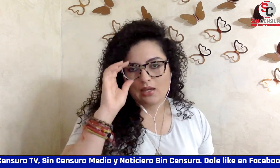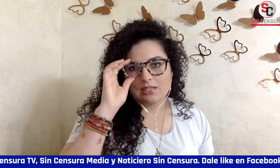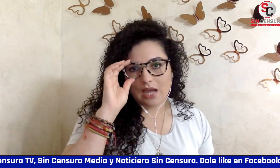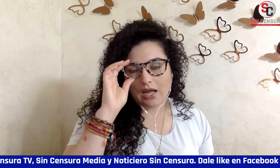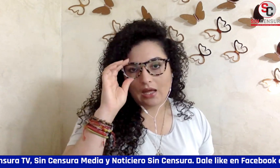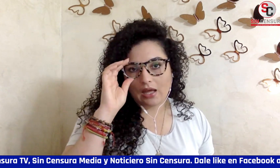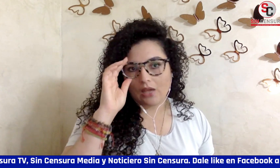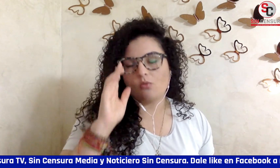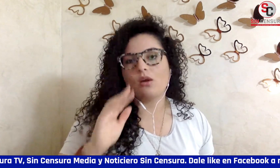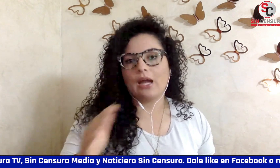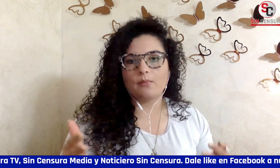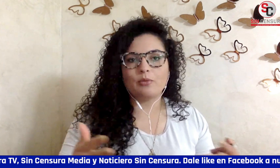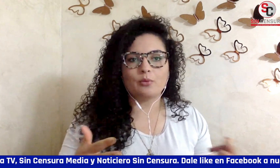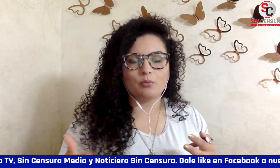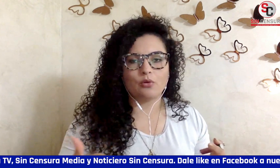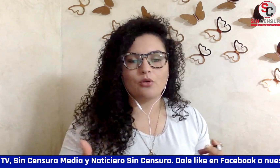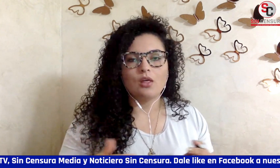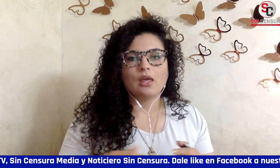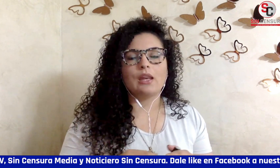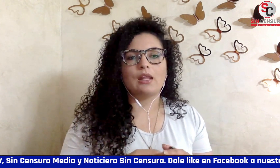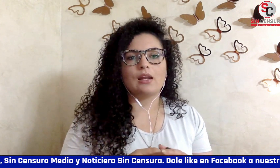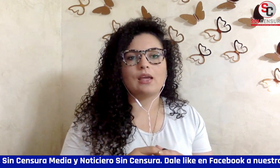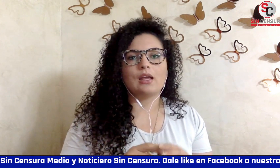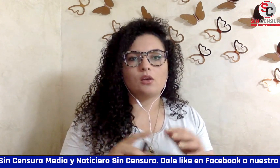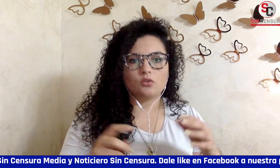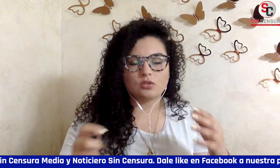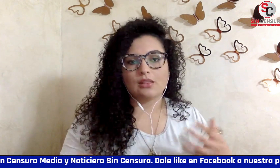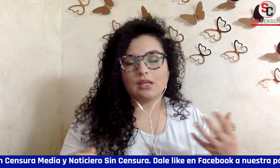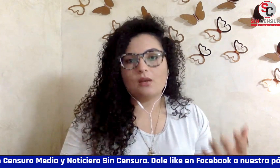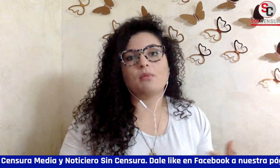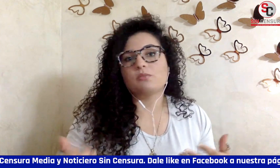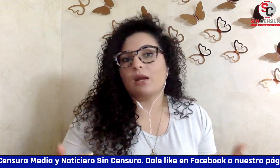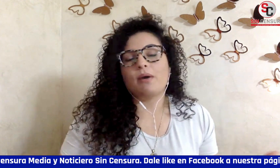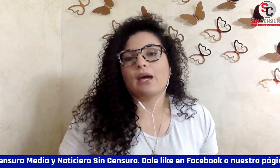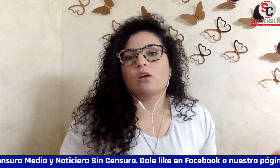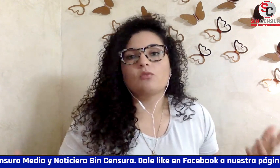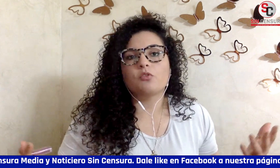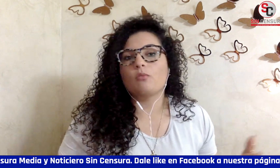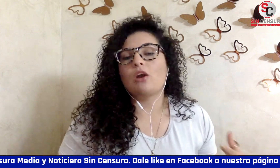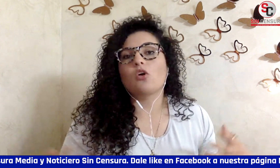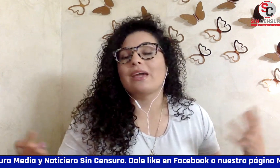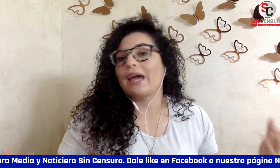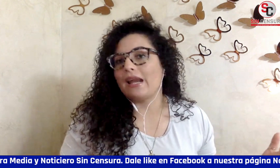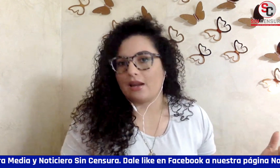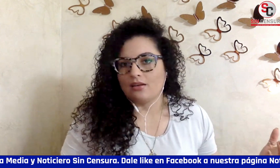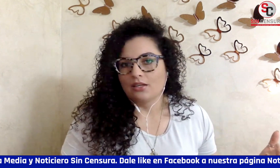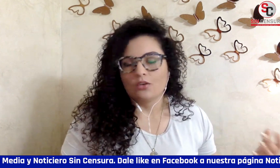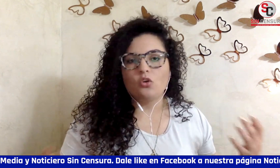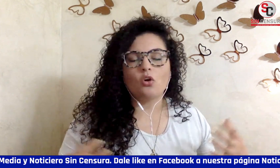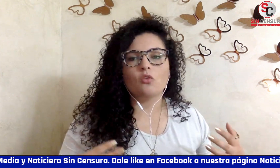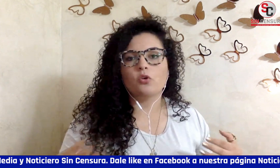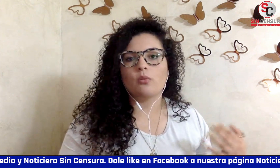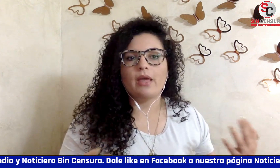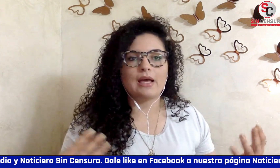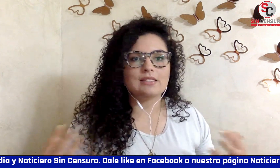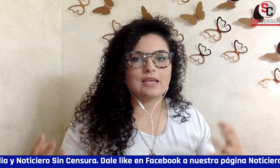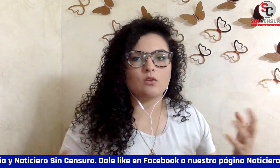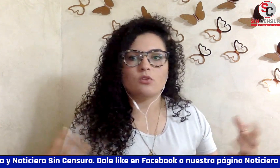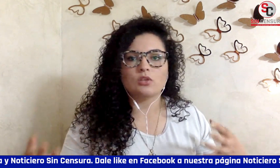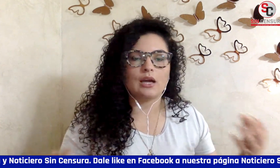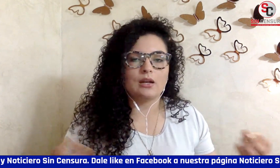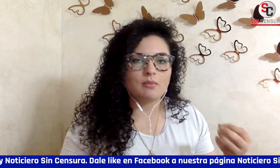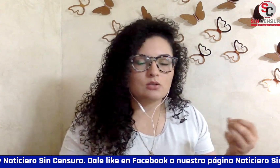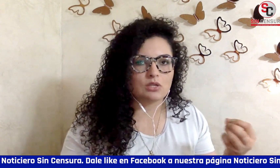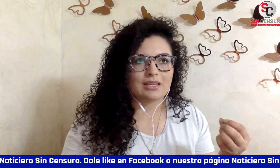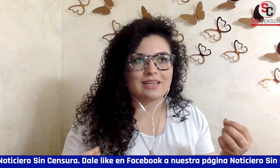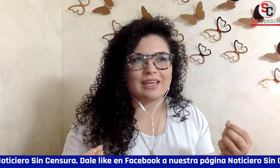fiscal ya hay un cambio un poco en el que los que tienen más van a pagar conforme a lo que ganan, no conforme a si hay